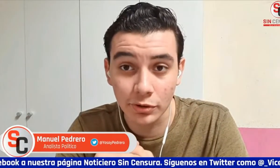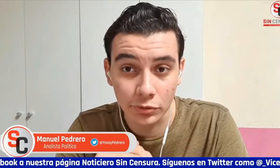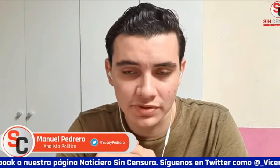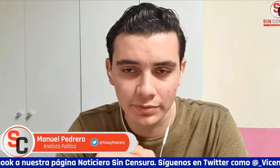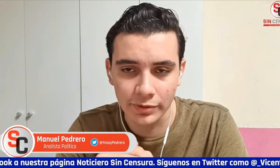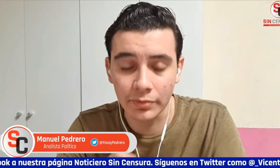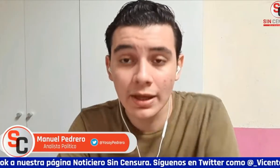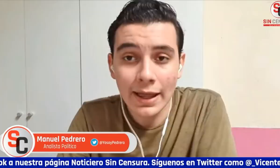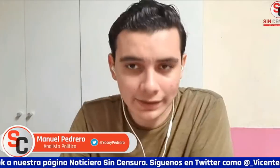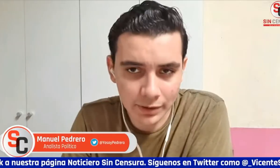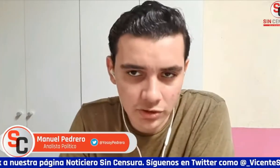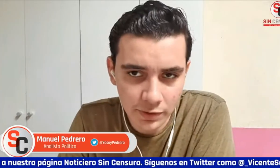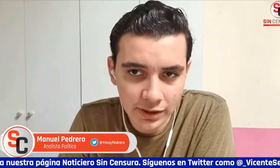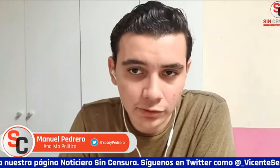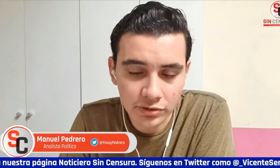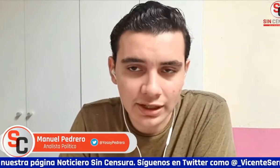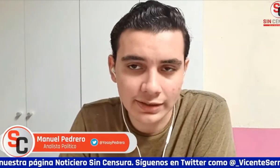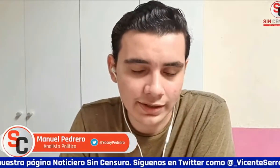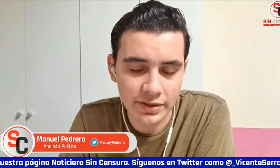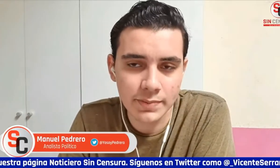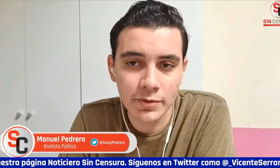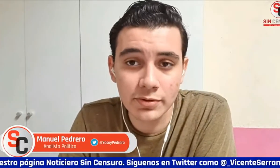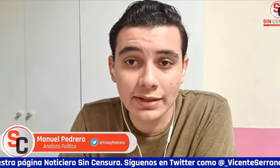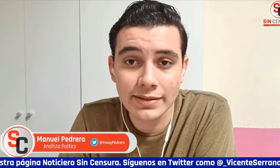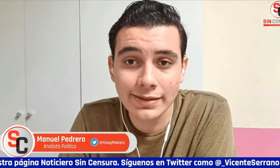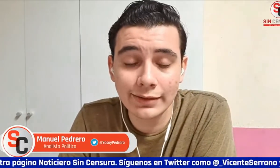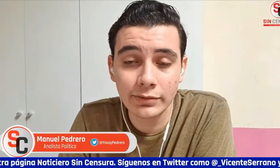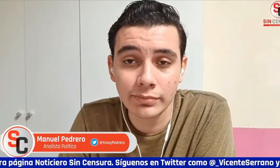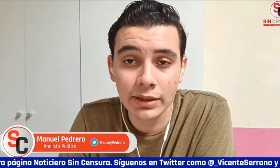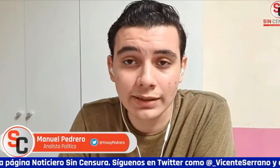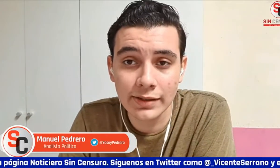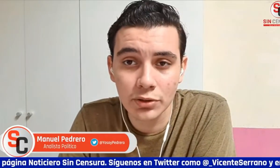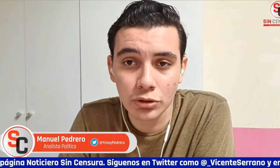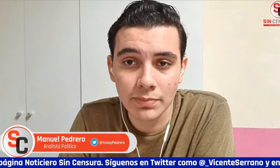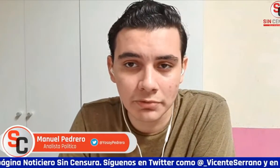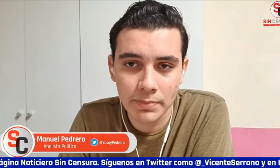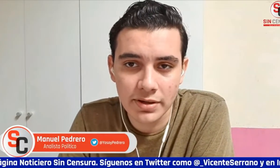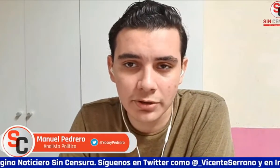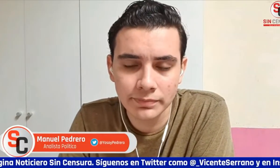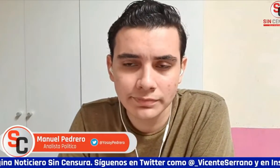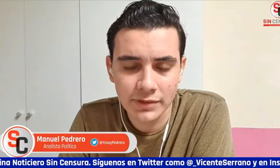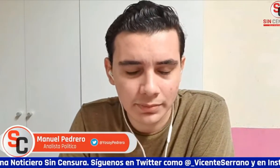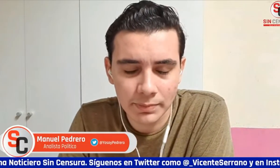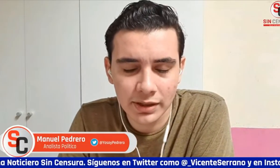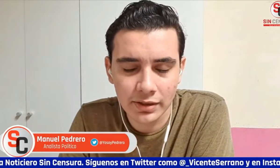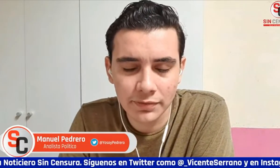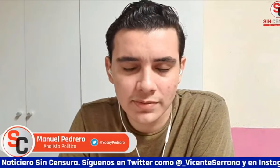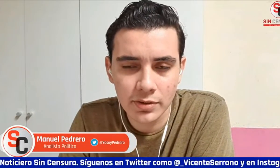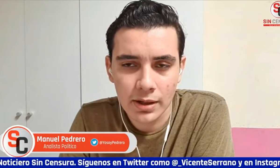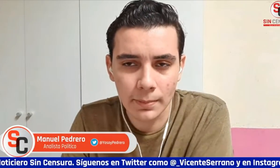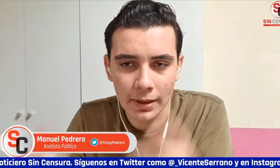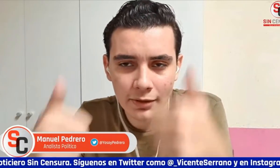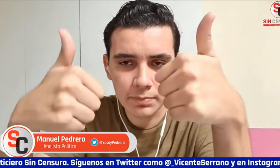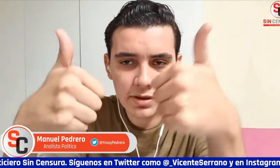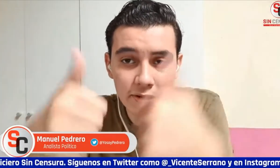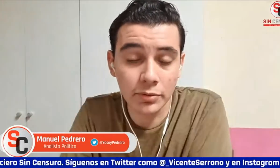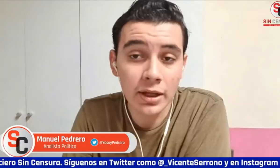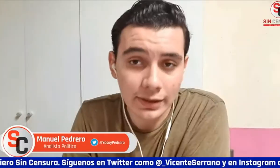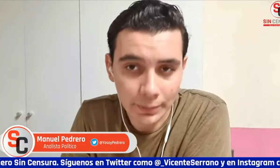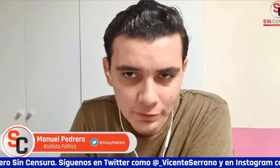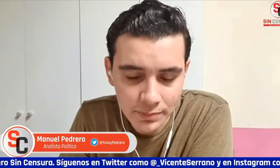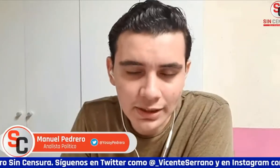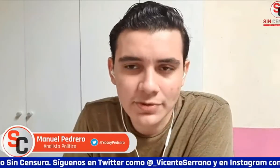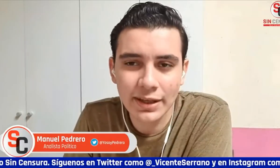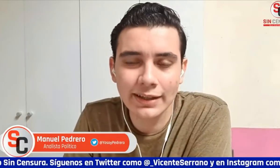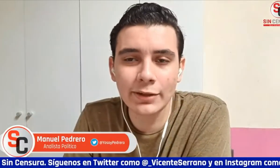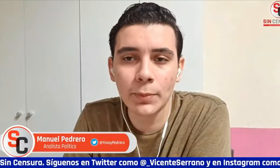como son, con un servidor. También nos pueden encontrar ya en redes personales en mi canal de YouTube, Manuel Pedrero, y en mi página de Facebook, Manuel Pedrero.